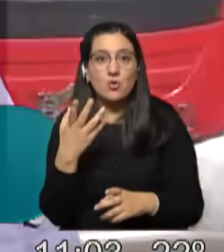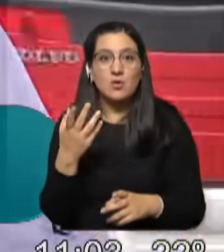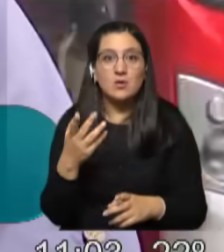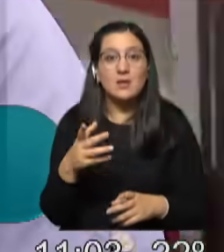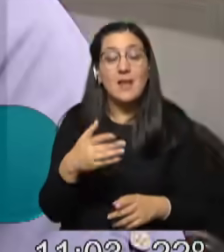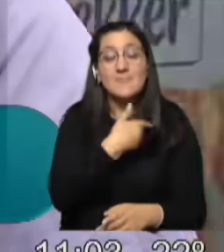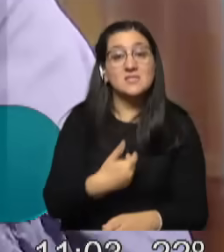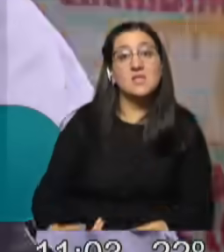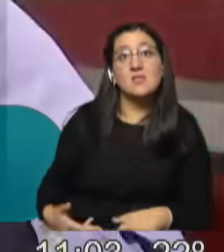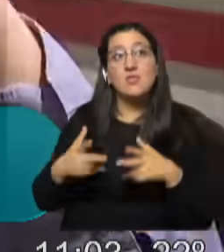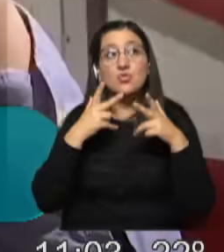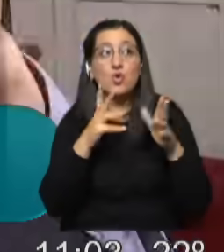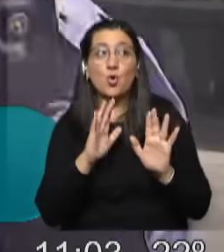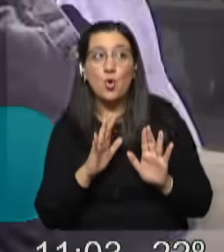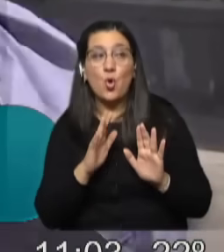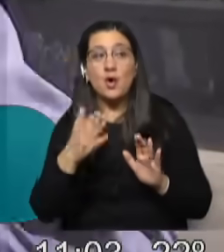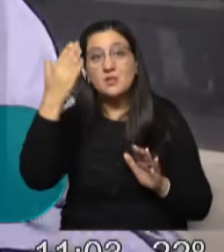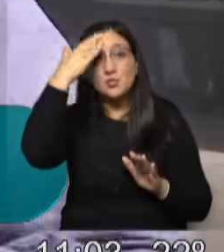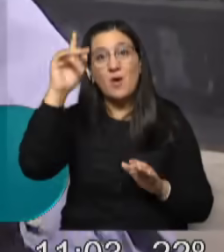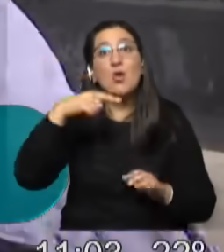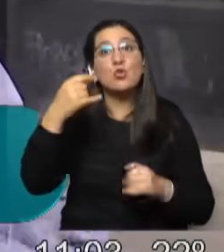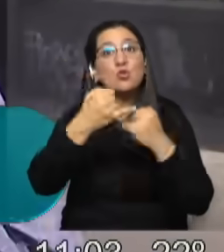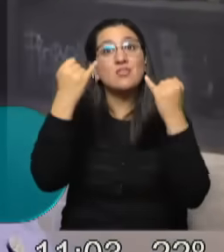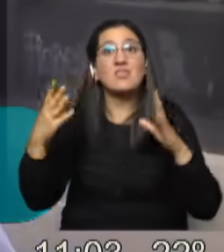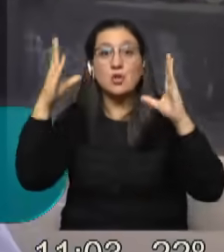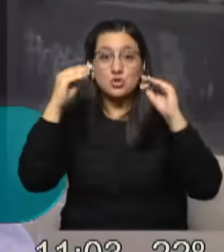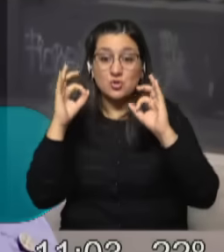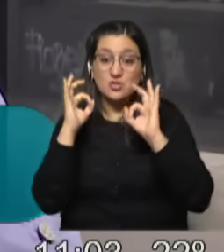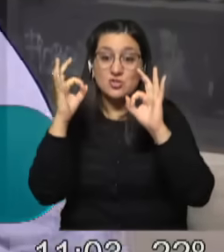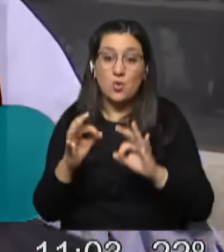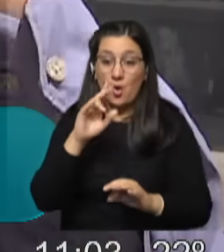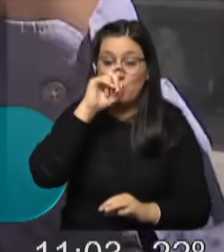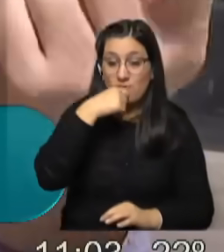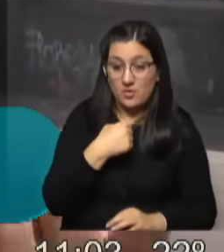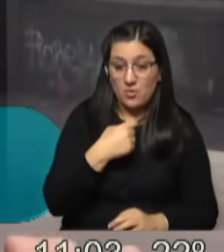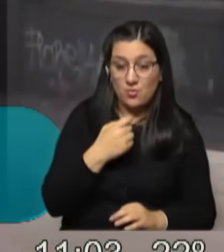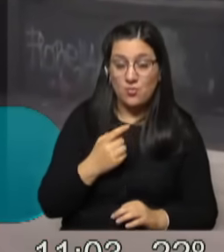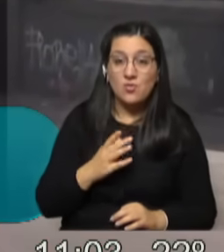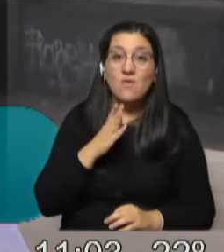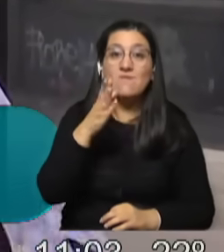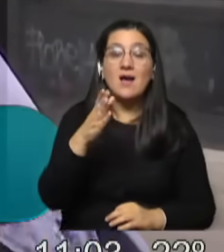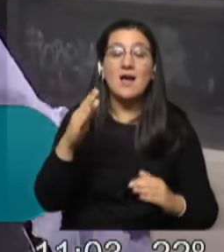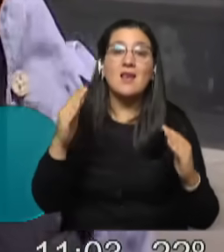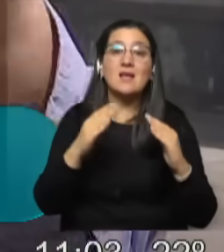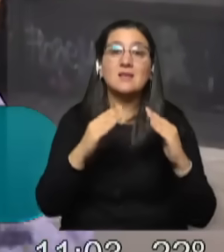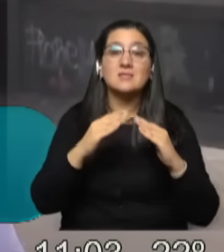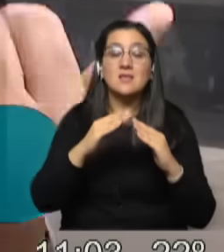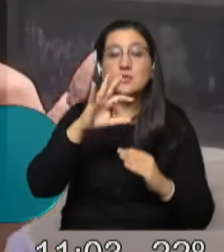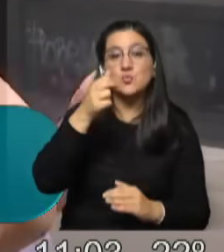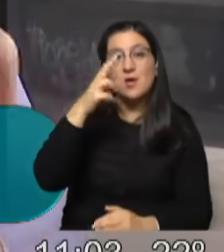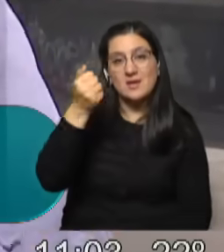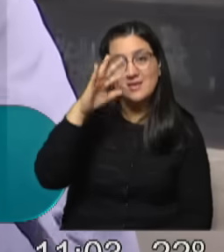según el presidente se entera el otro día de noche, aquí al llegar a Montevideo, cuando está yendo a la residencia de Suárez, que es el propio